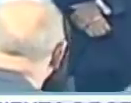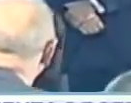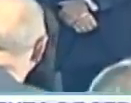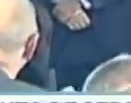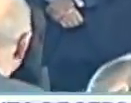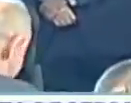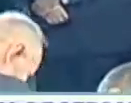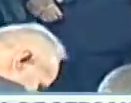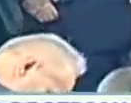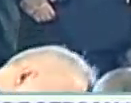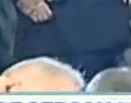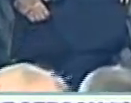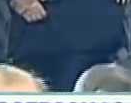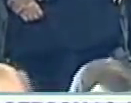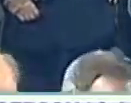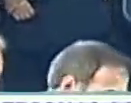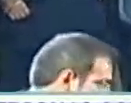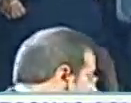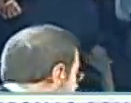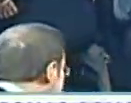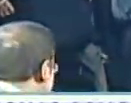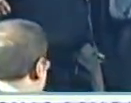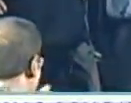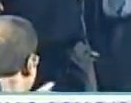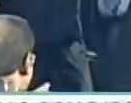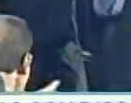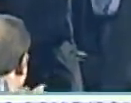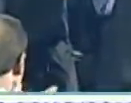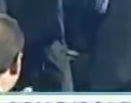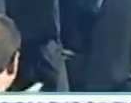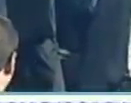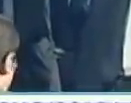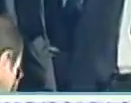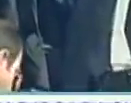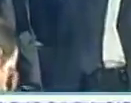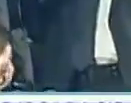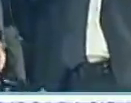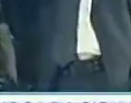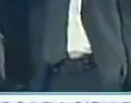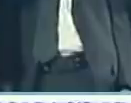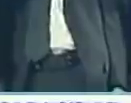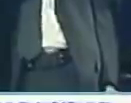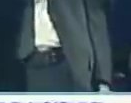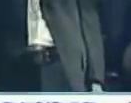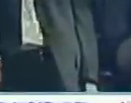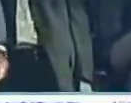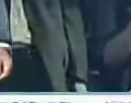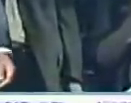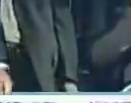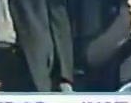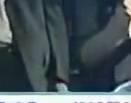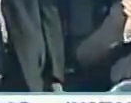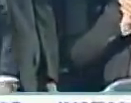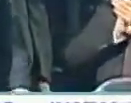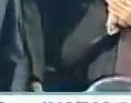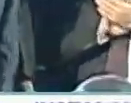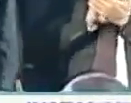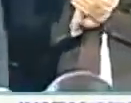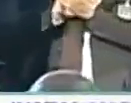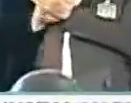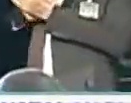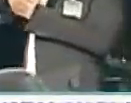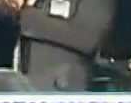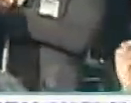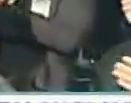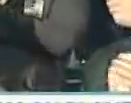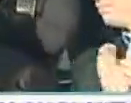a quienes damos la bienvenida. Türkiye Cumhuriyeti Cumhurbaşkanı Sayın Recep Tayyip Erdoğan ve Bolivarcı Venezuela Cumhuriyeti Devlet Başkanı Sayın